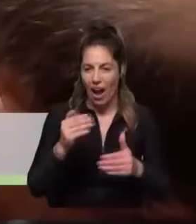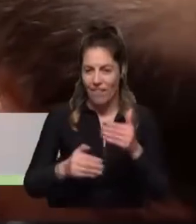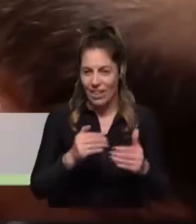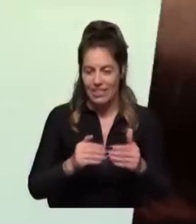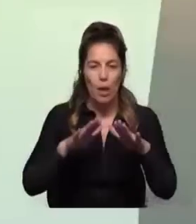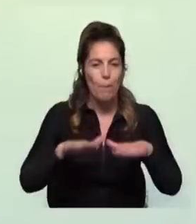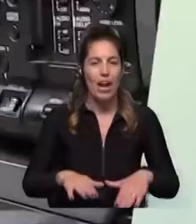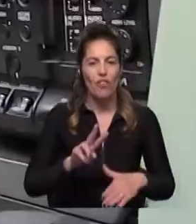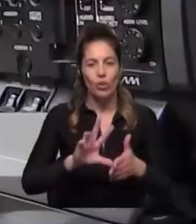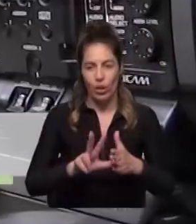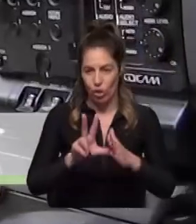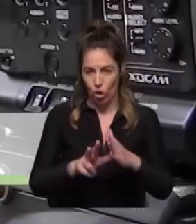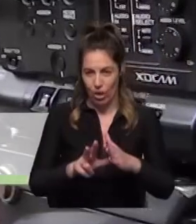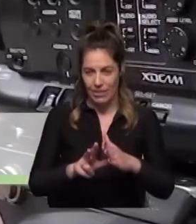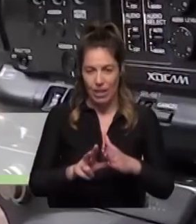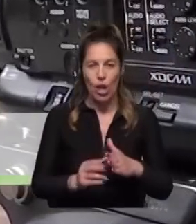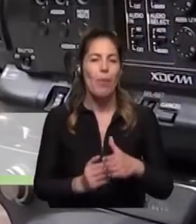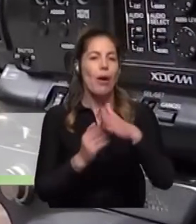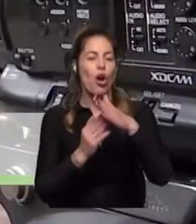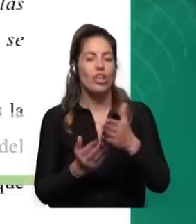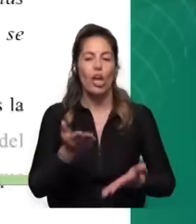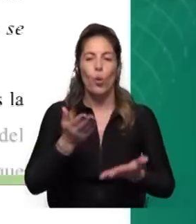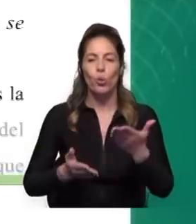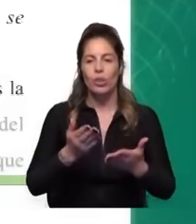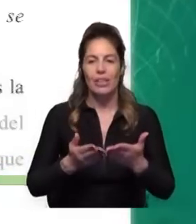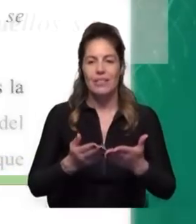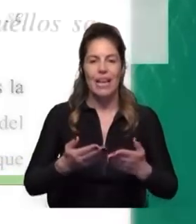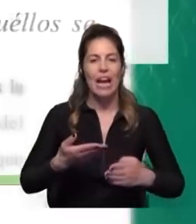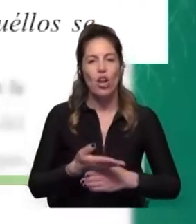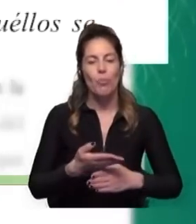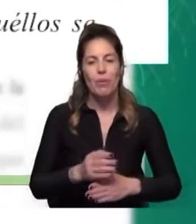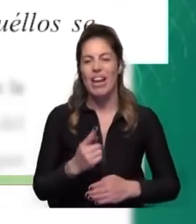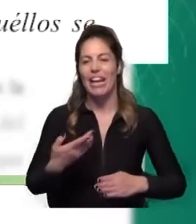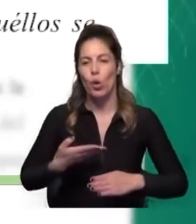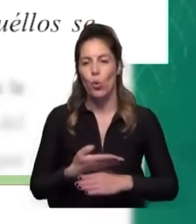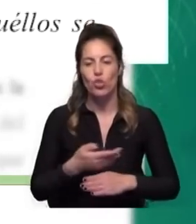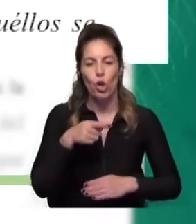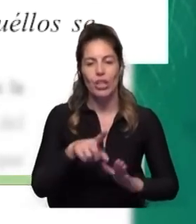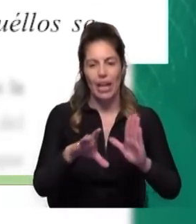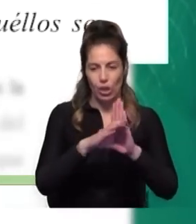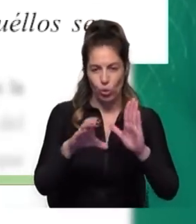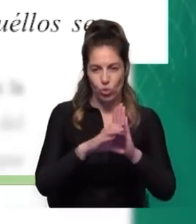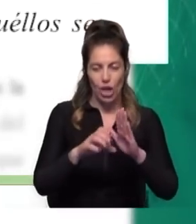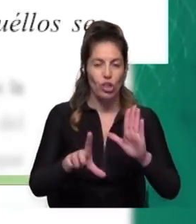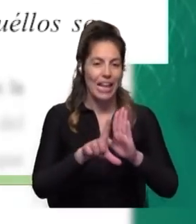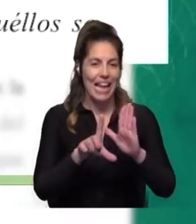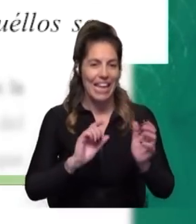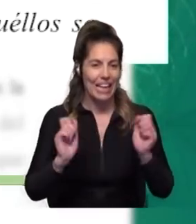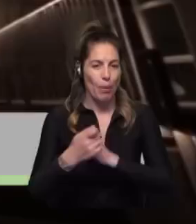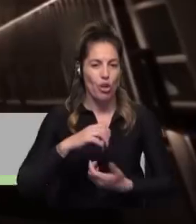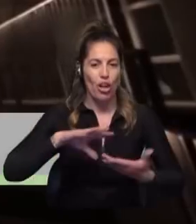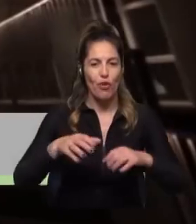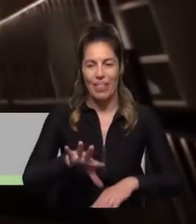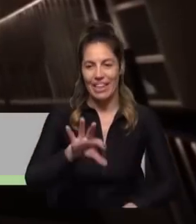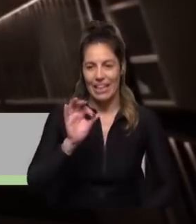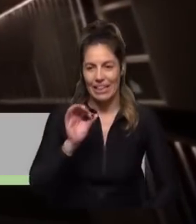paro de 24 horas la una corte de justicia declaró carente de objeto el primer recurso de inconstitucionalidad contra la ley que cambió la forma de